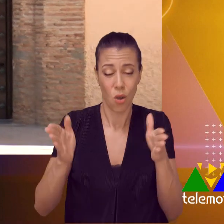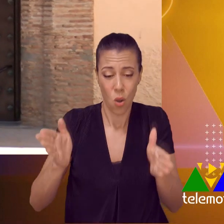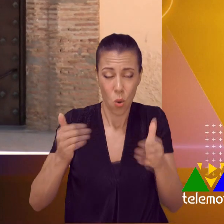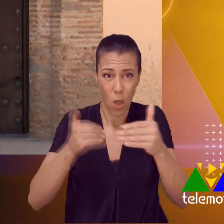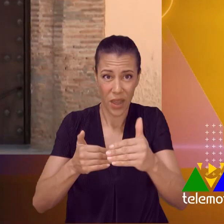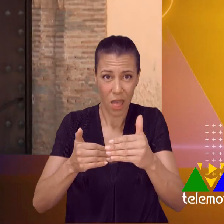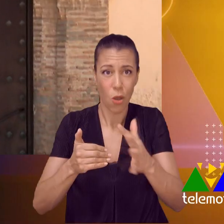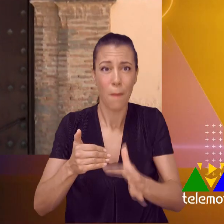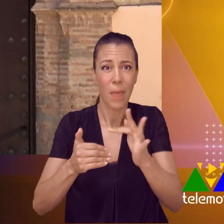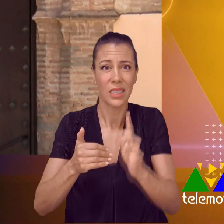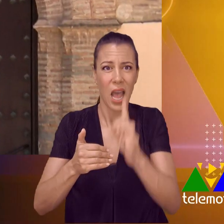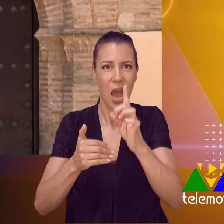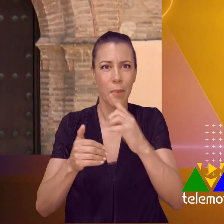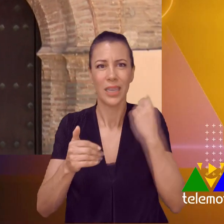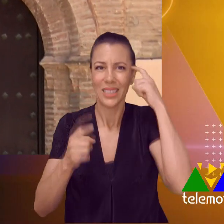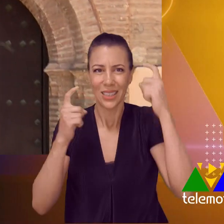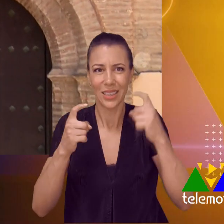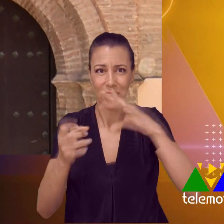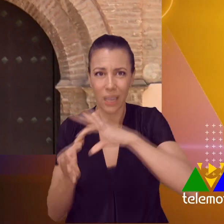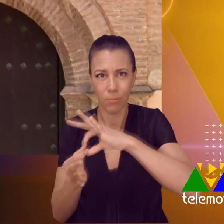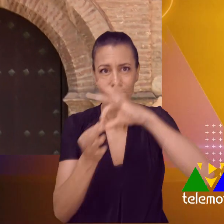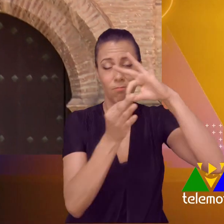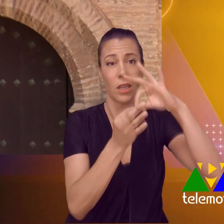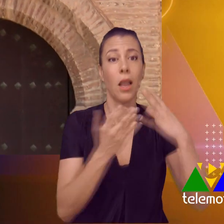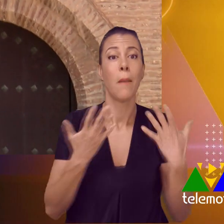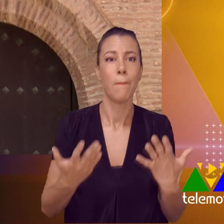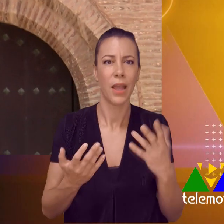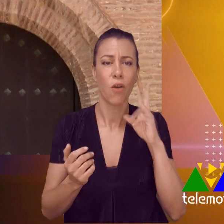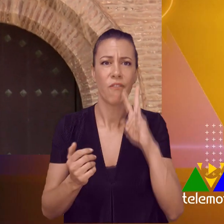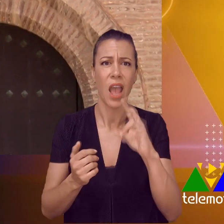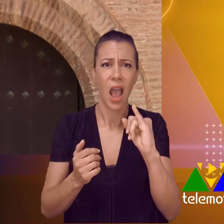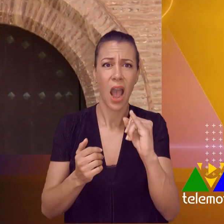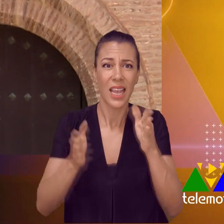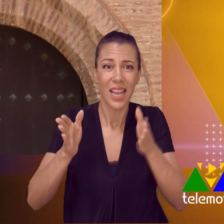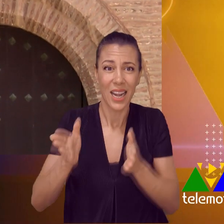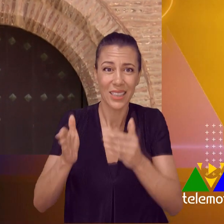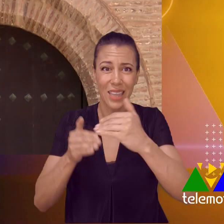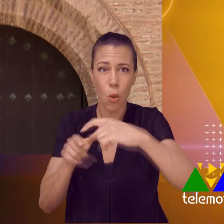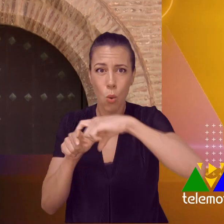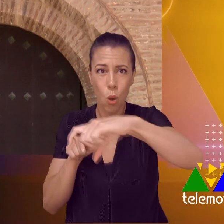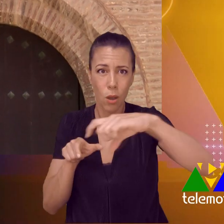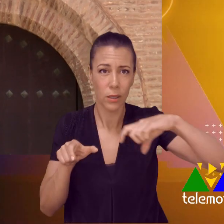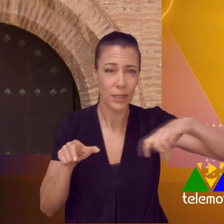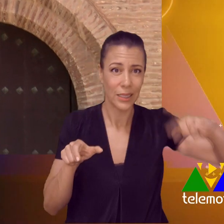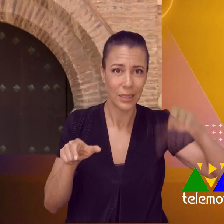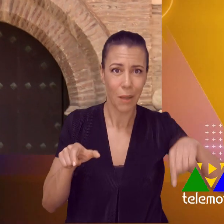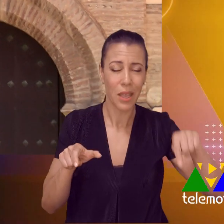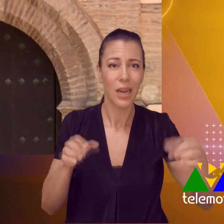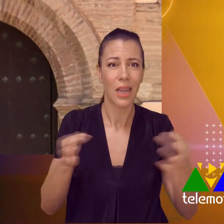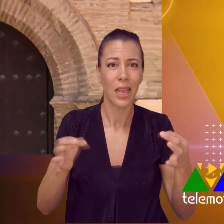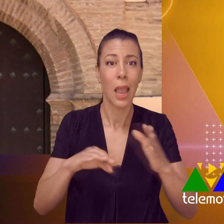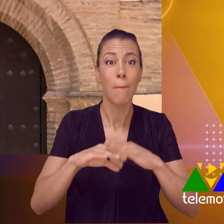parte de arriba, y todavía podemos ver en esta puerta los dos rectángulos laterales que era por donde sacaban las cadenas para el